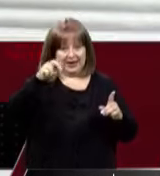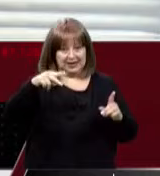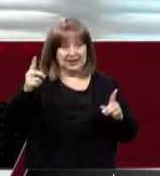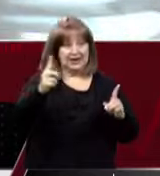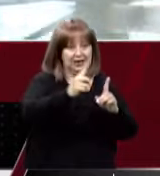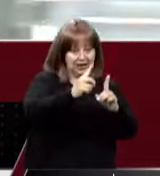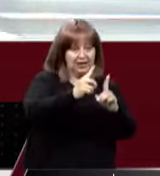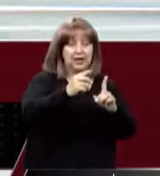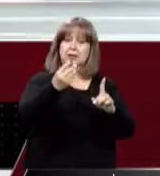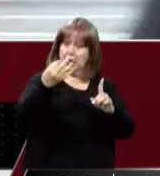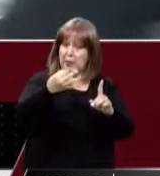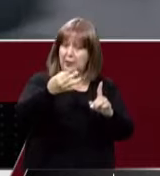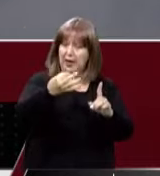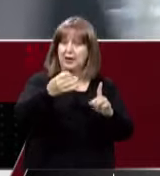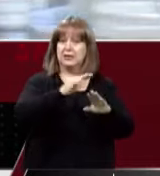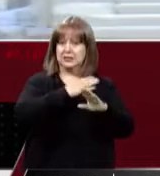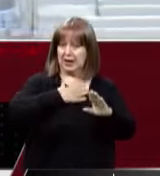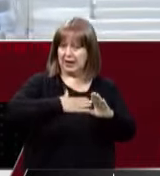se sentía mal cuando iba a su casa?